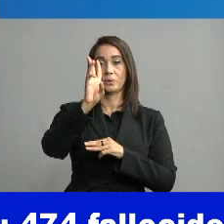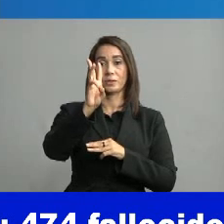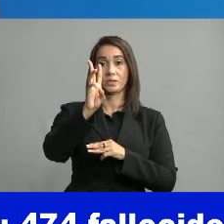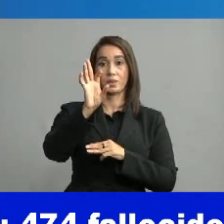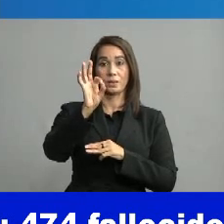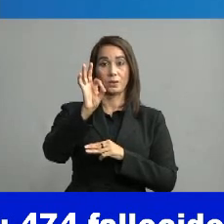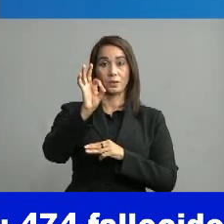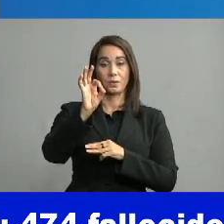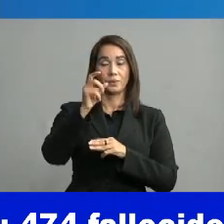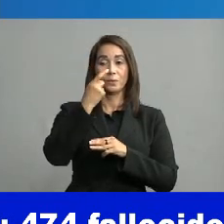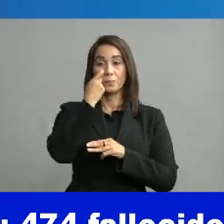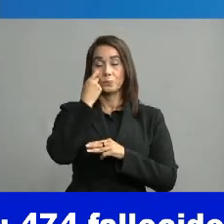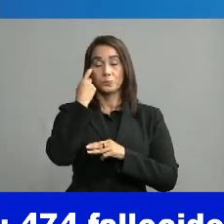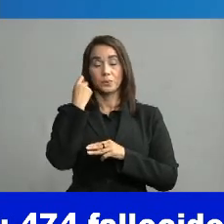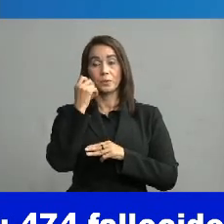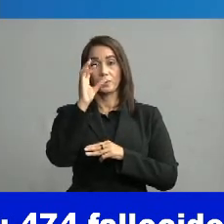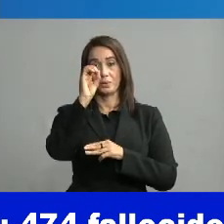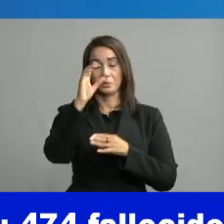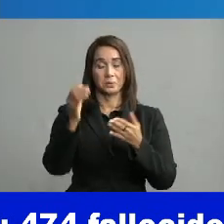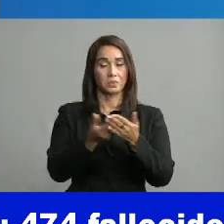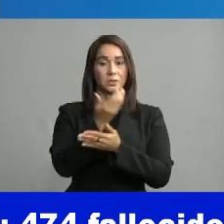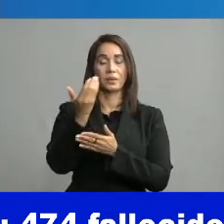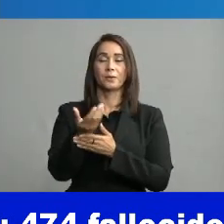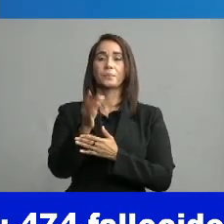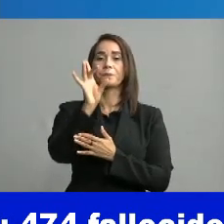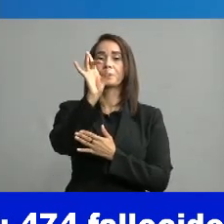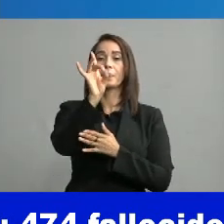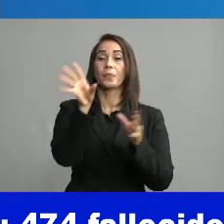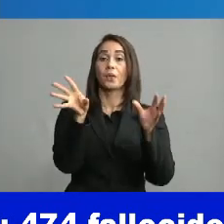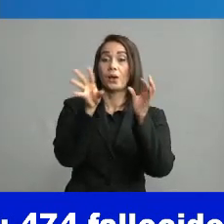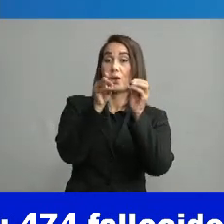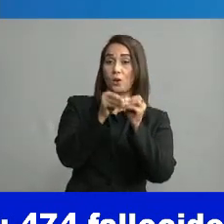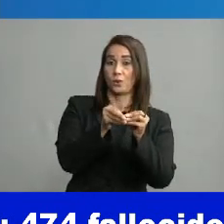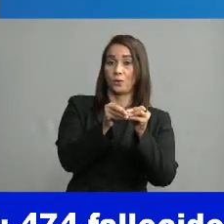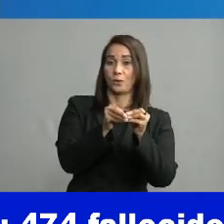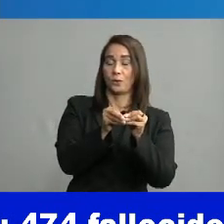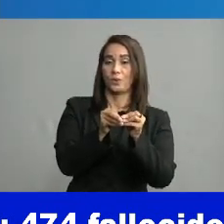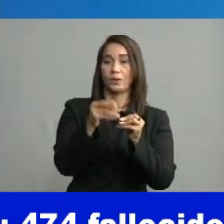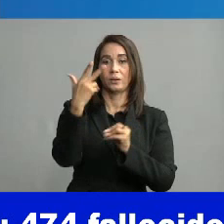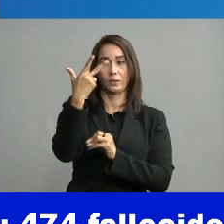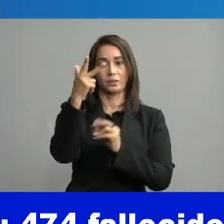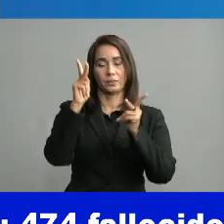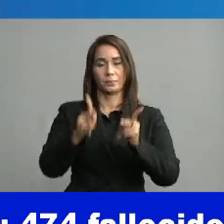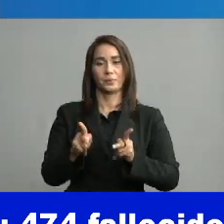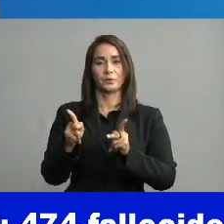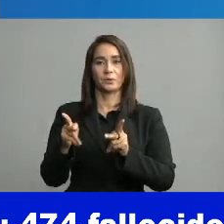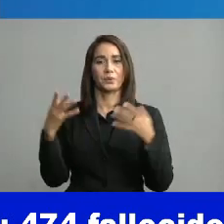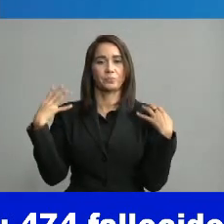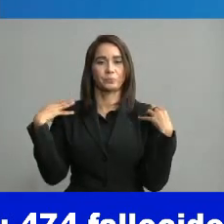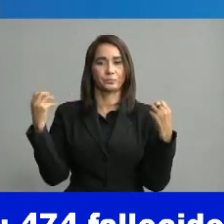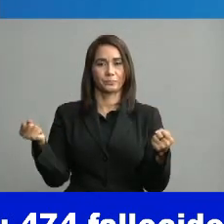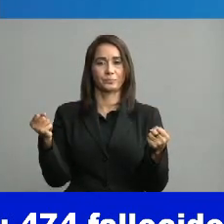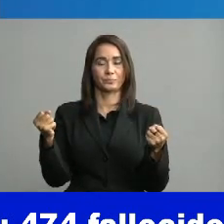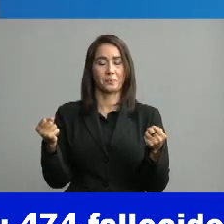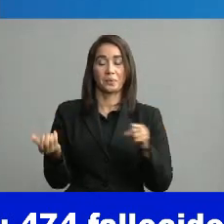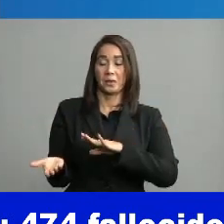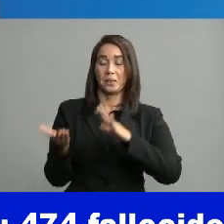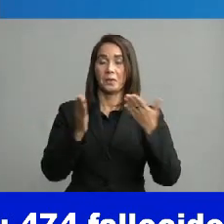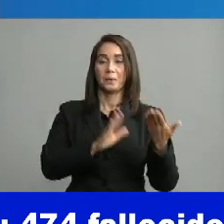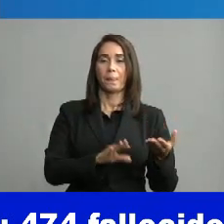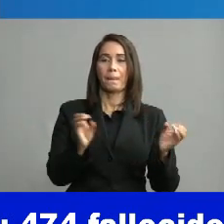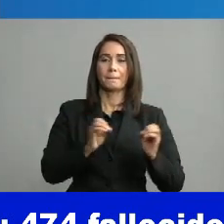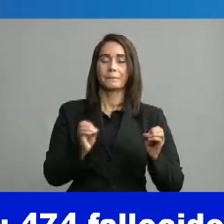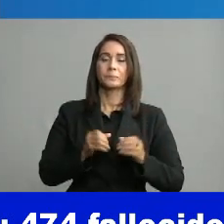realizadas, 0 casos nuevos, 8 acumulados, 3 recuperados, 0